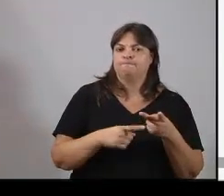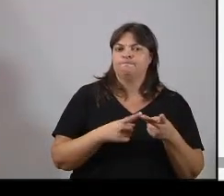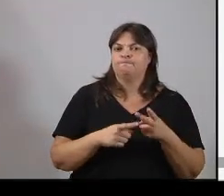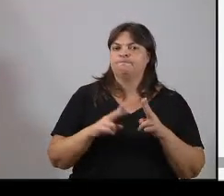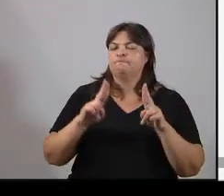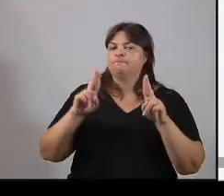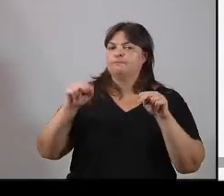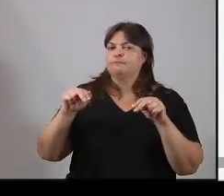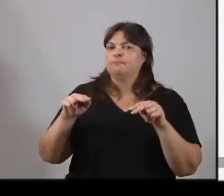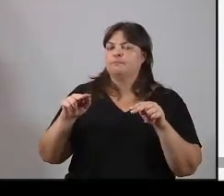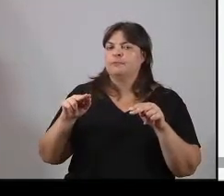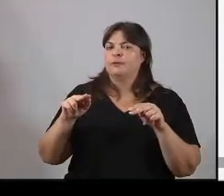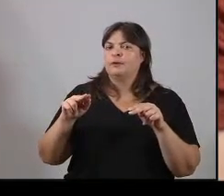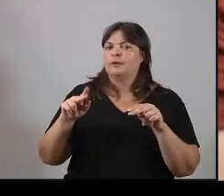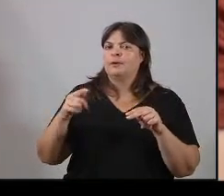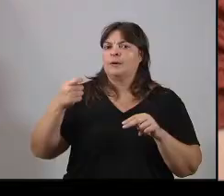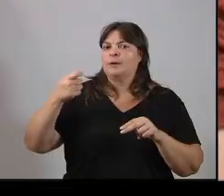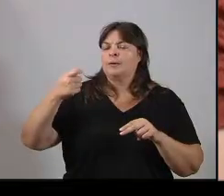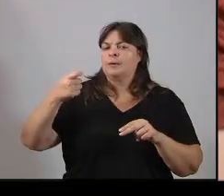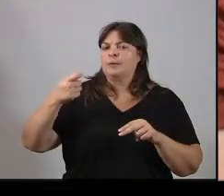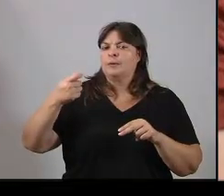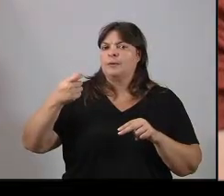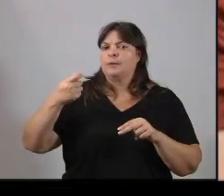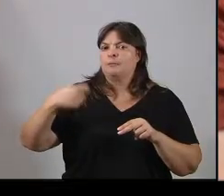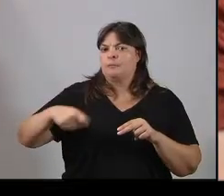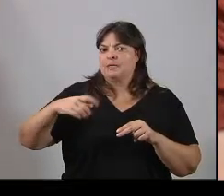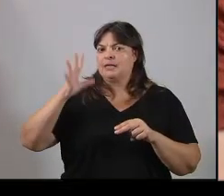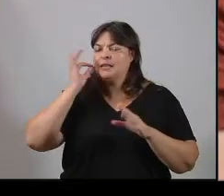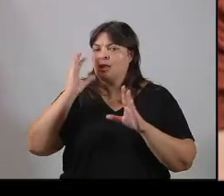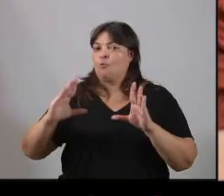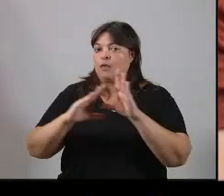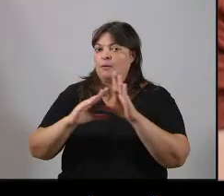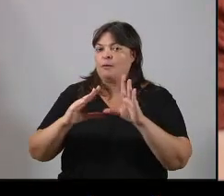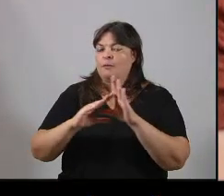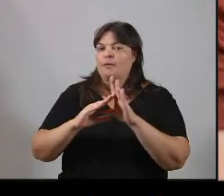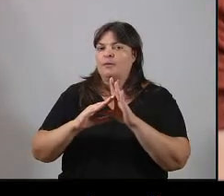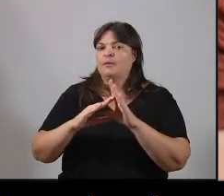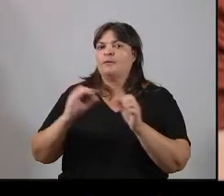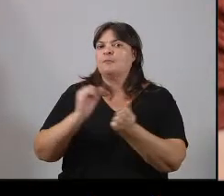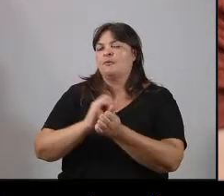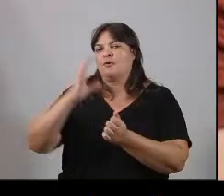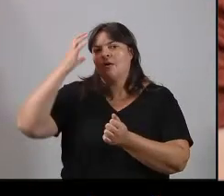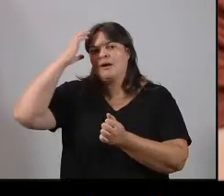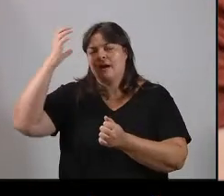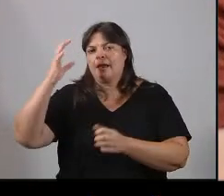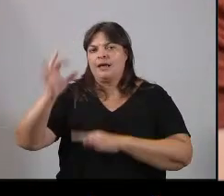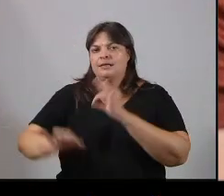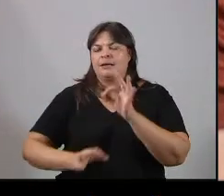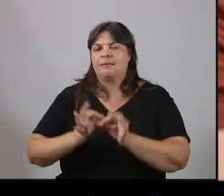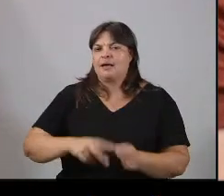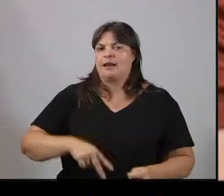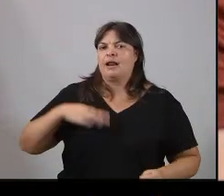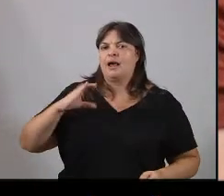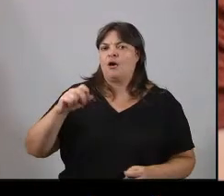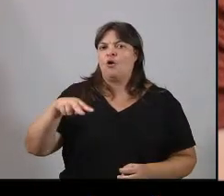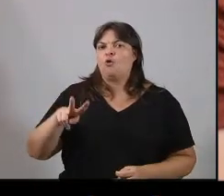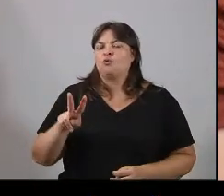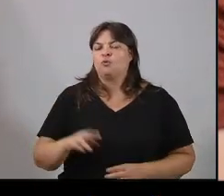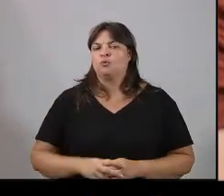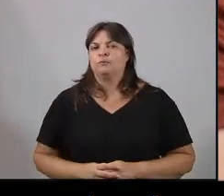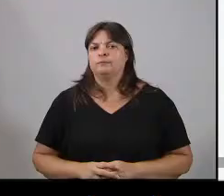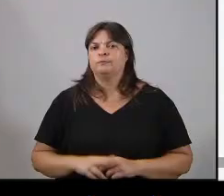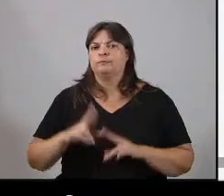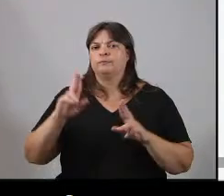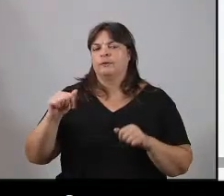las palabras de la presidenta de la Comunidad de Madrid sobre la condena que hizo el rey en la Asamblea General de la ONU sobre